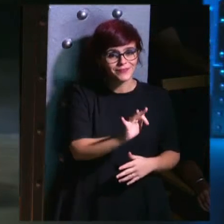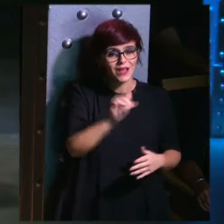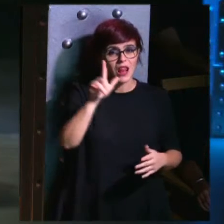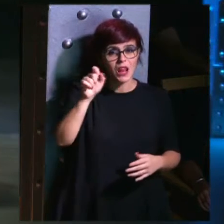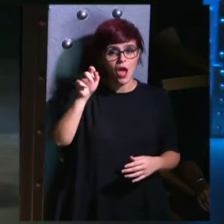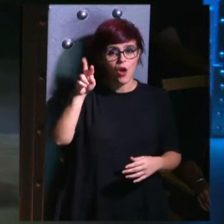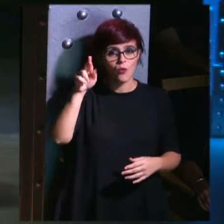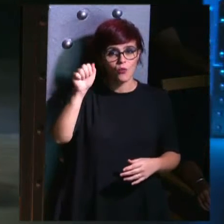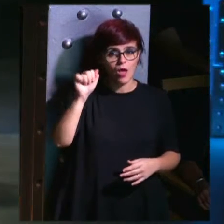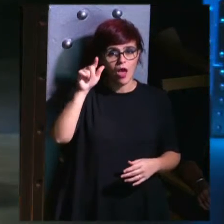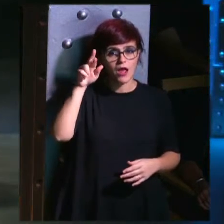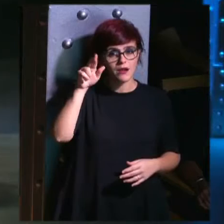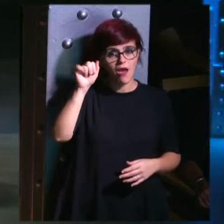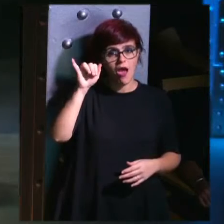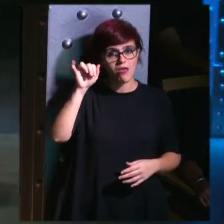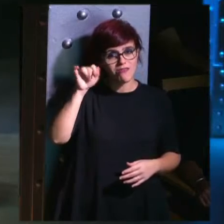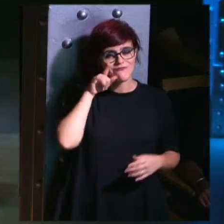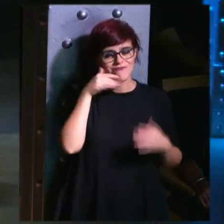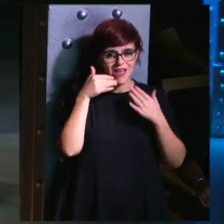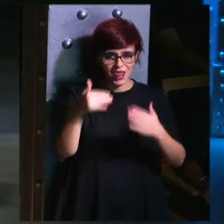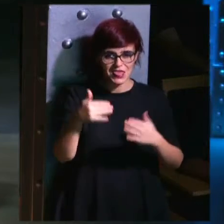Laura Raya. Muchas gracias.